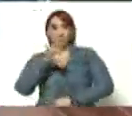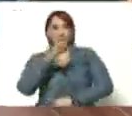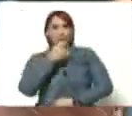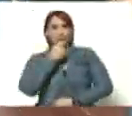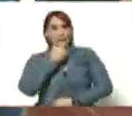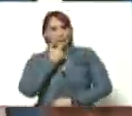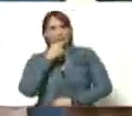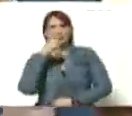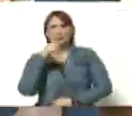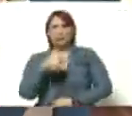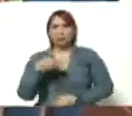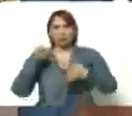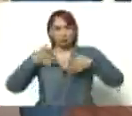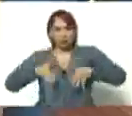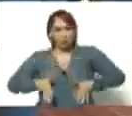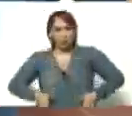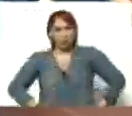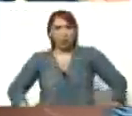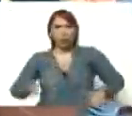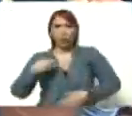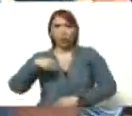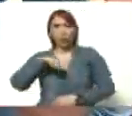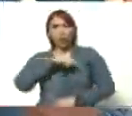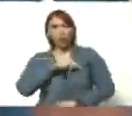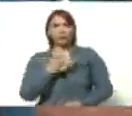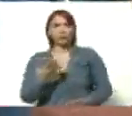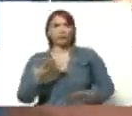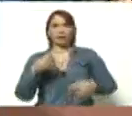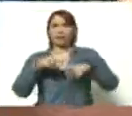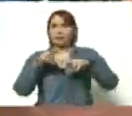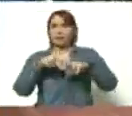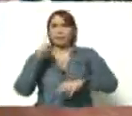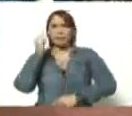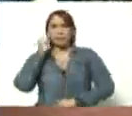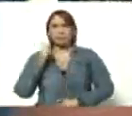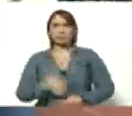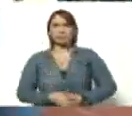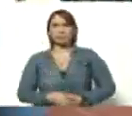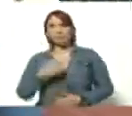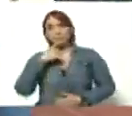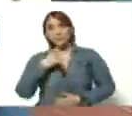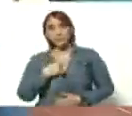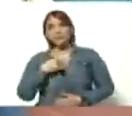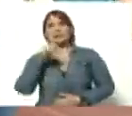los trajes y nuestras niñas, realmente, las expresiones. Me dicen que aquí está